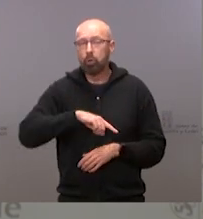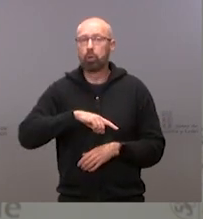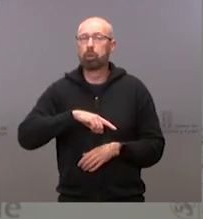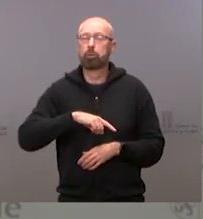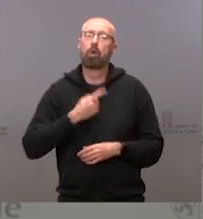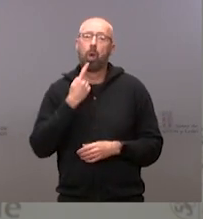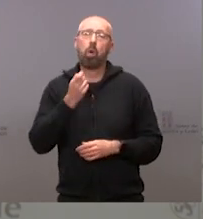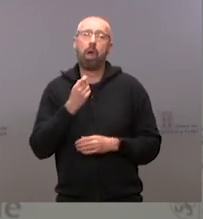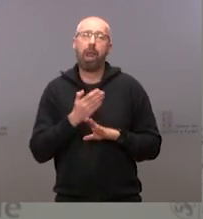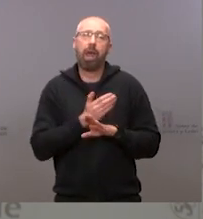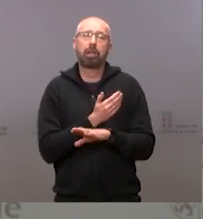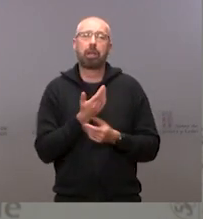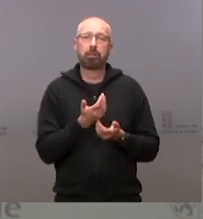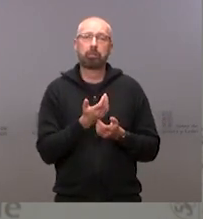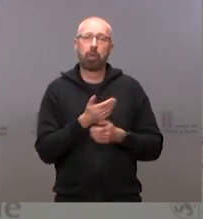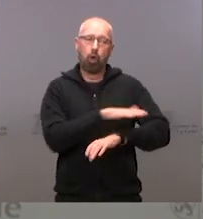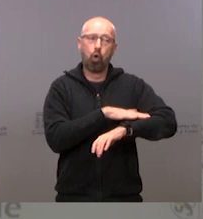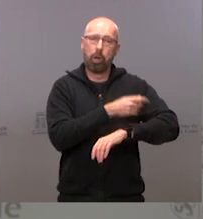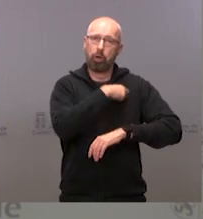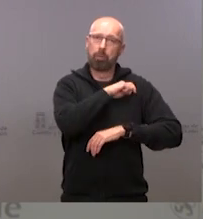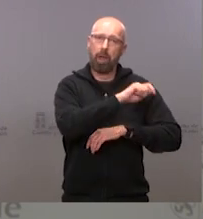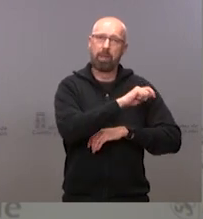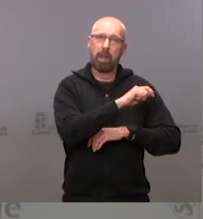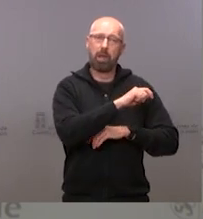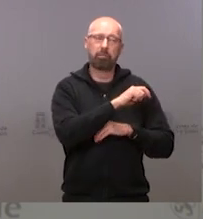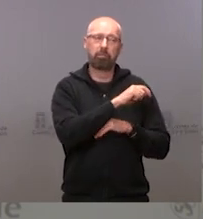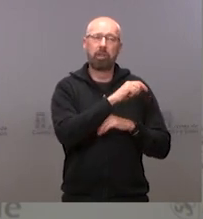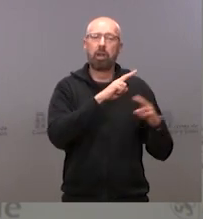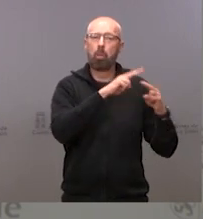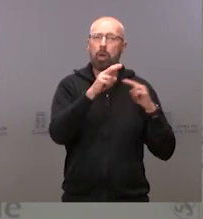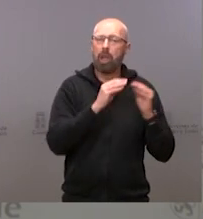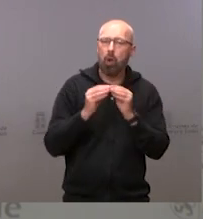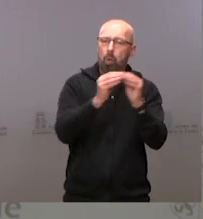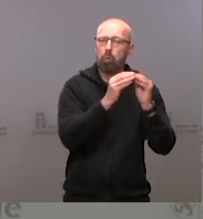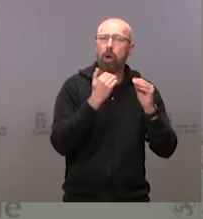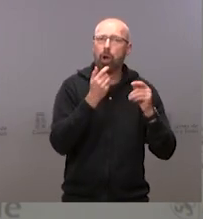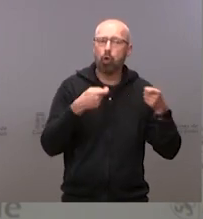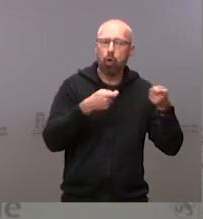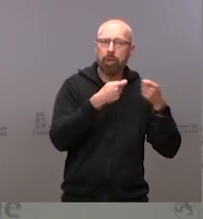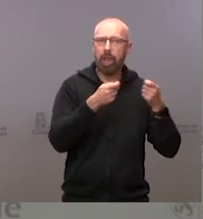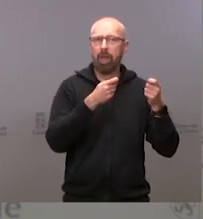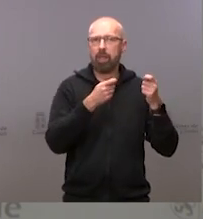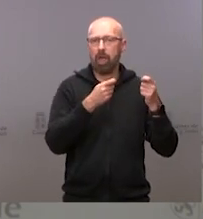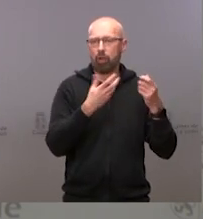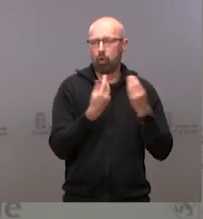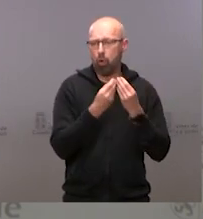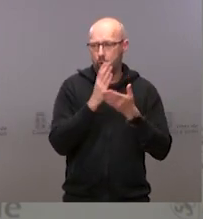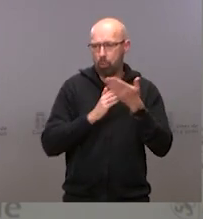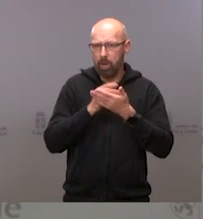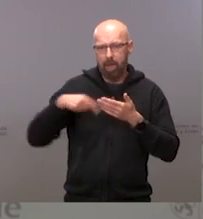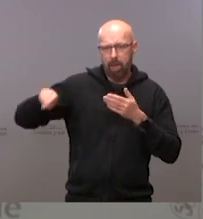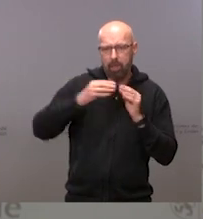hubiera gustado que el gobierno de españa diera una respuesta común y coordinada con las comunidades autónomas para